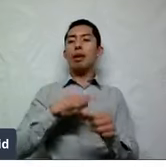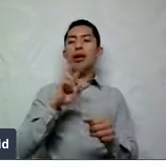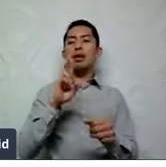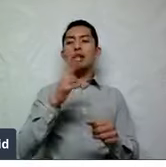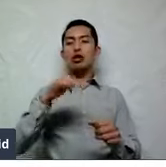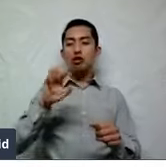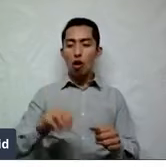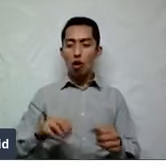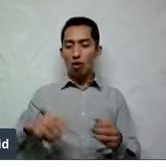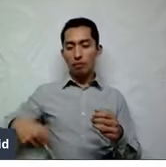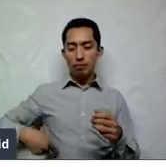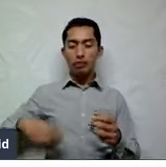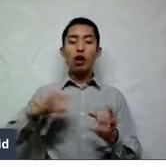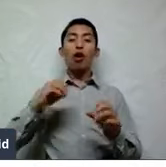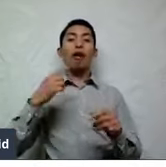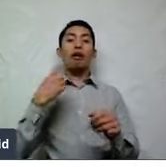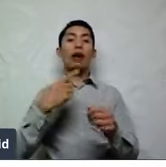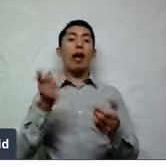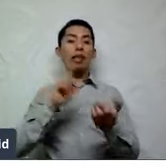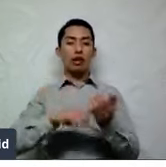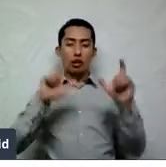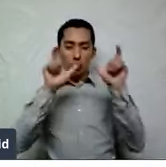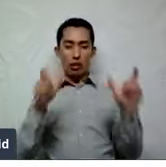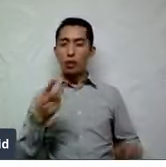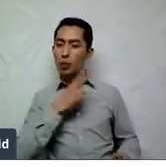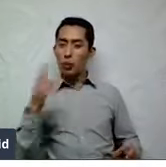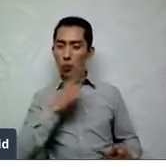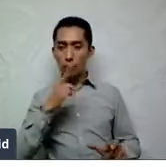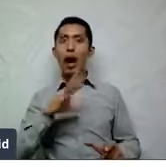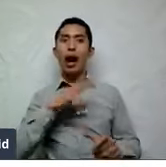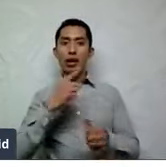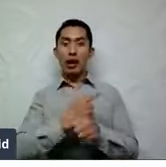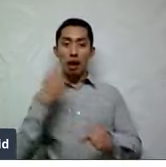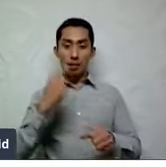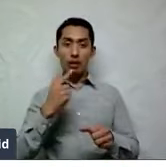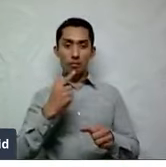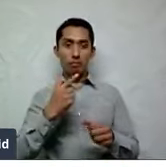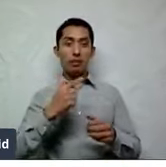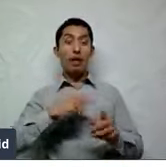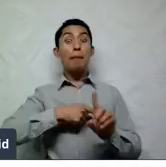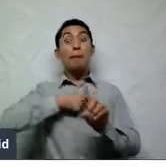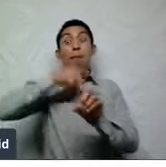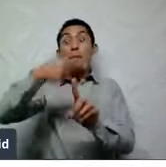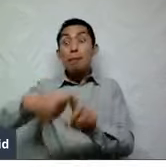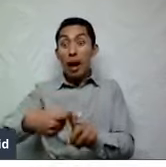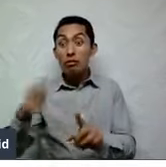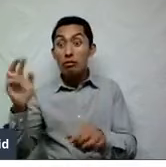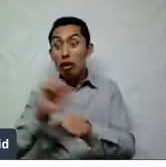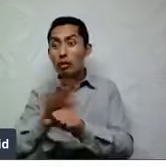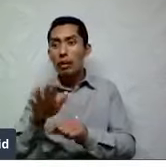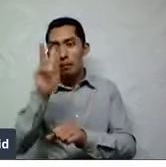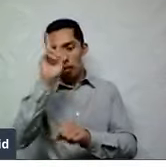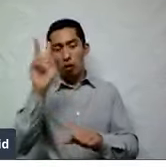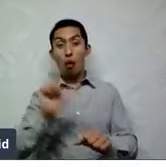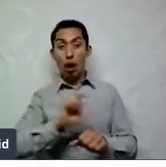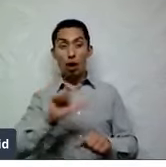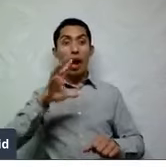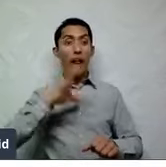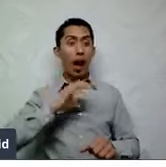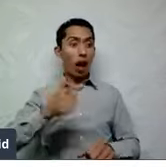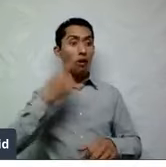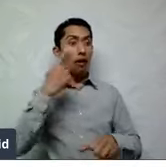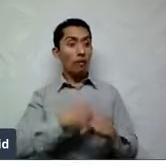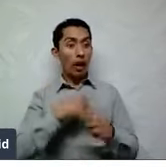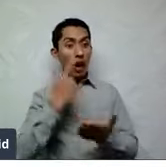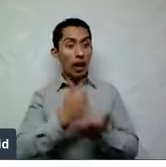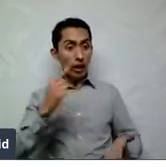los pulmones con un problema crónico. Entonces debemos de tener esa atención desde ya, desde el momento mismo en que